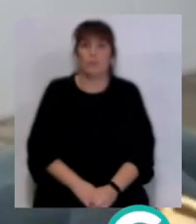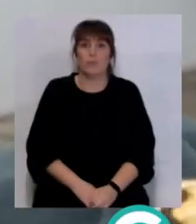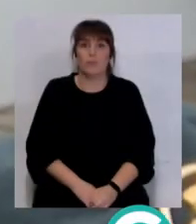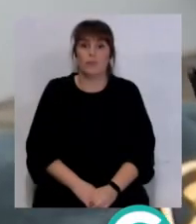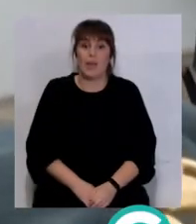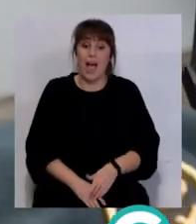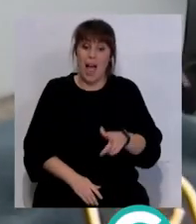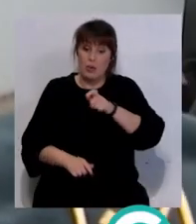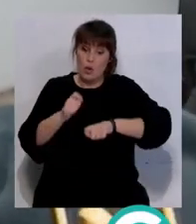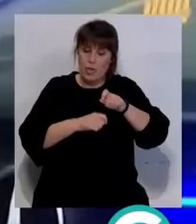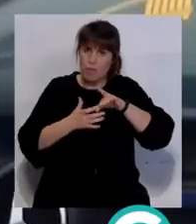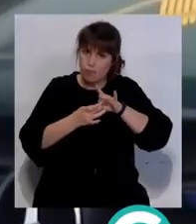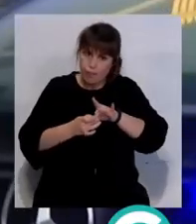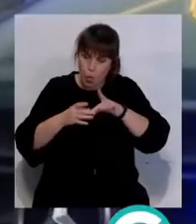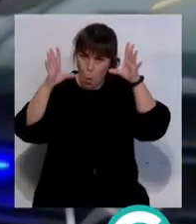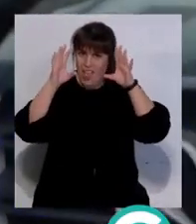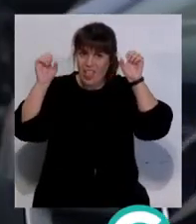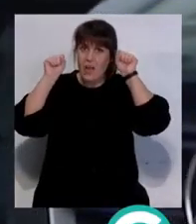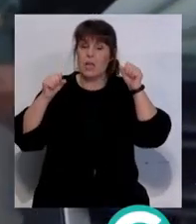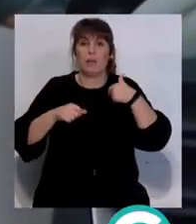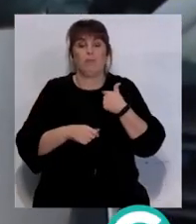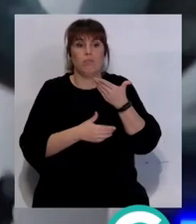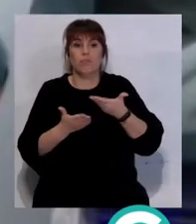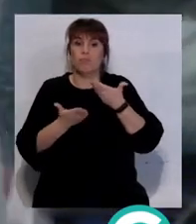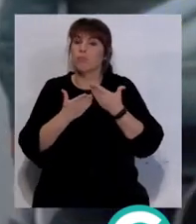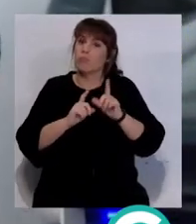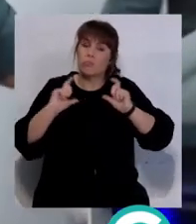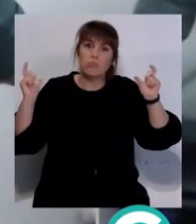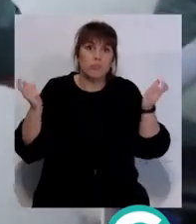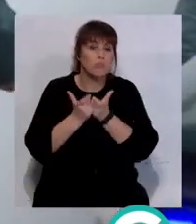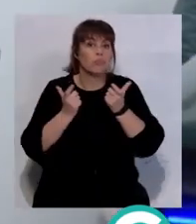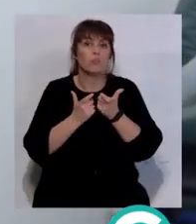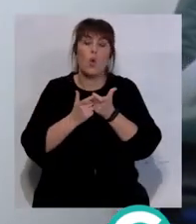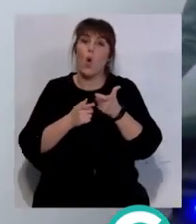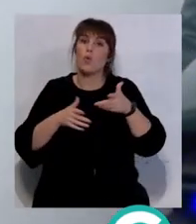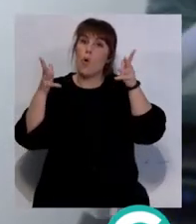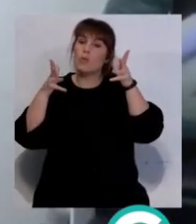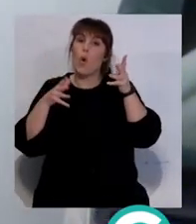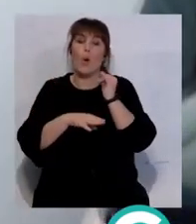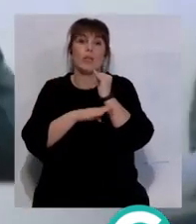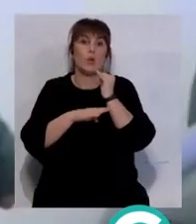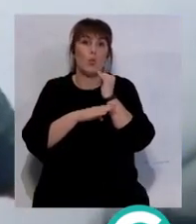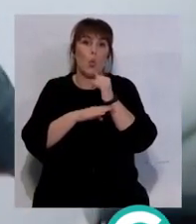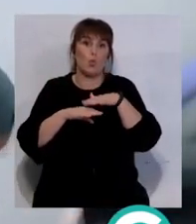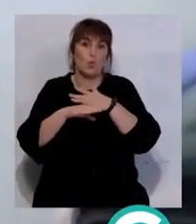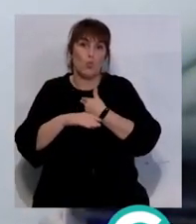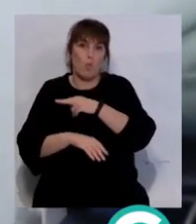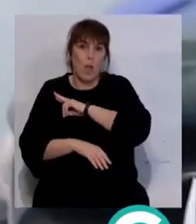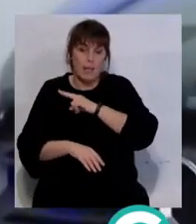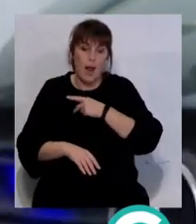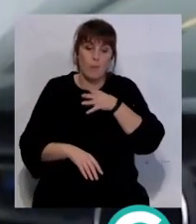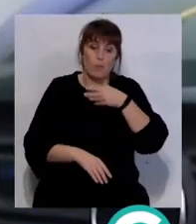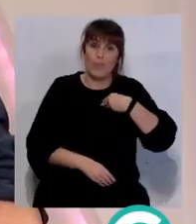La Asociación Unificada de la Guardia Civil ha pedido una reunión del Pleno del Consejo del Instituto Armado bajo la presidencia